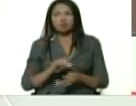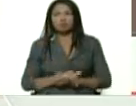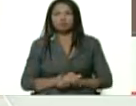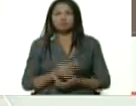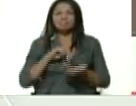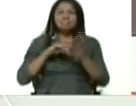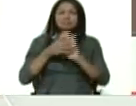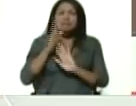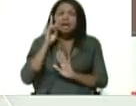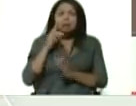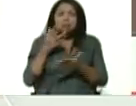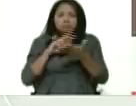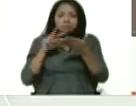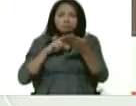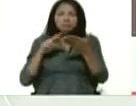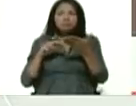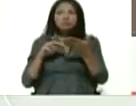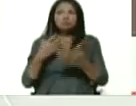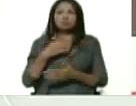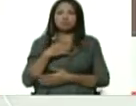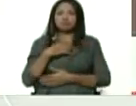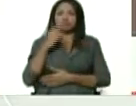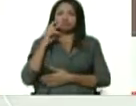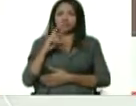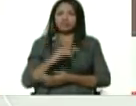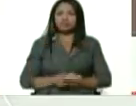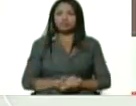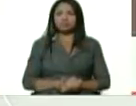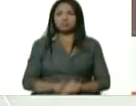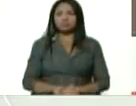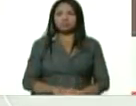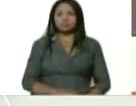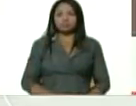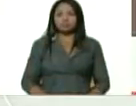esto? No puede ser.